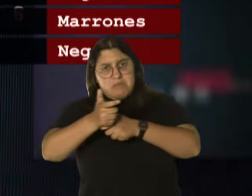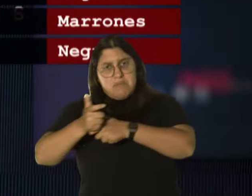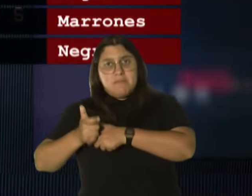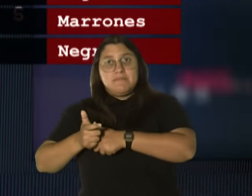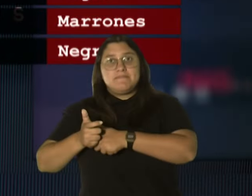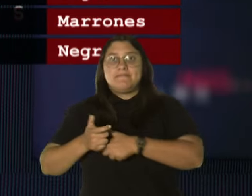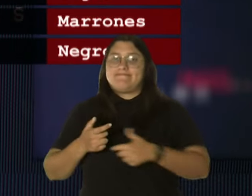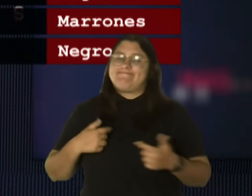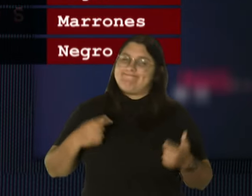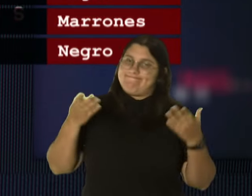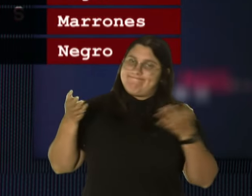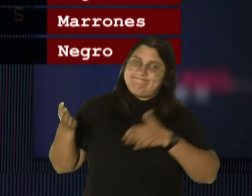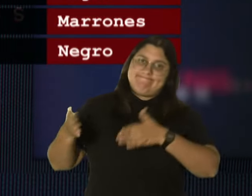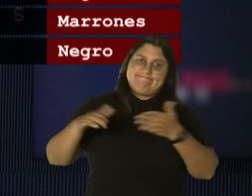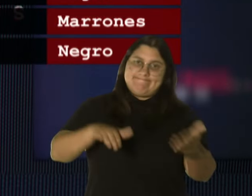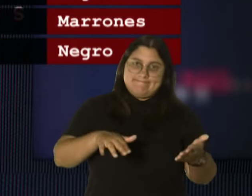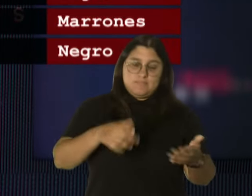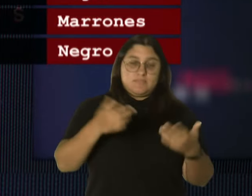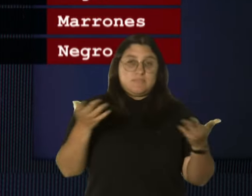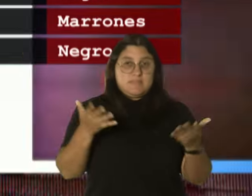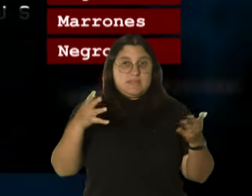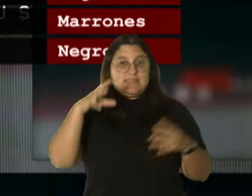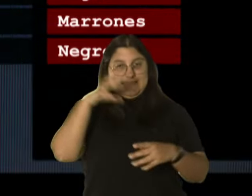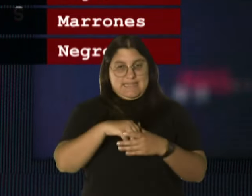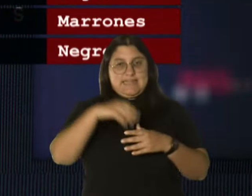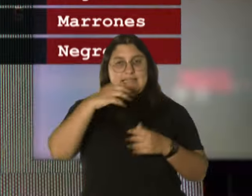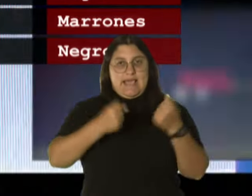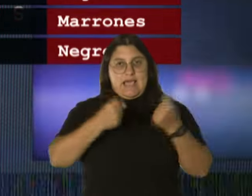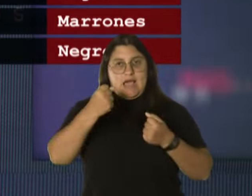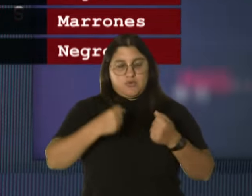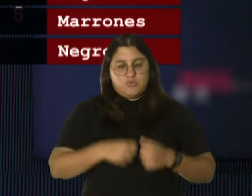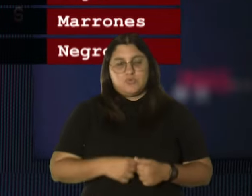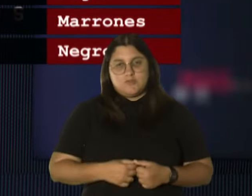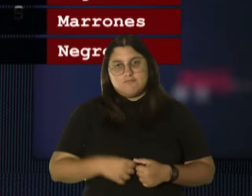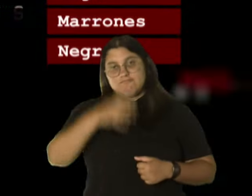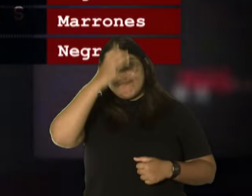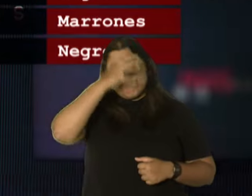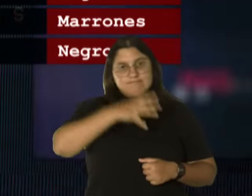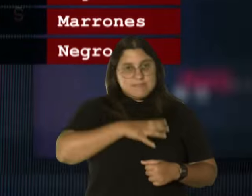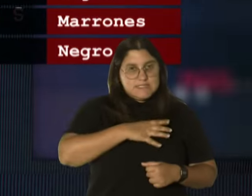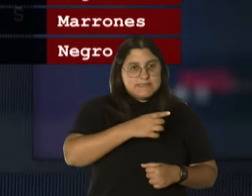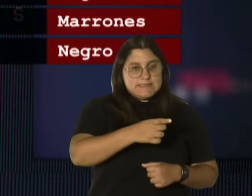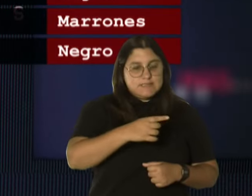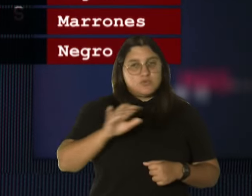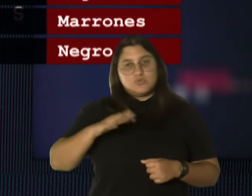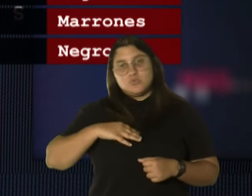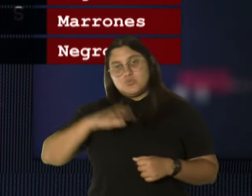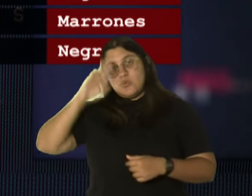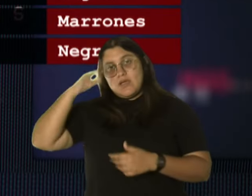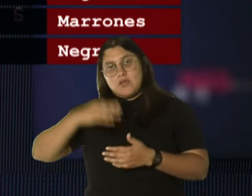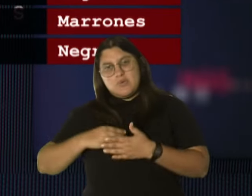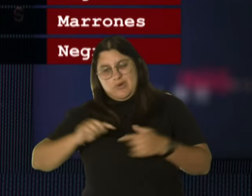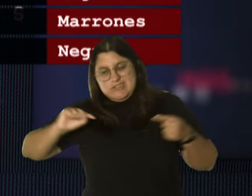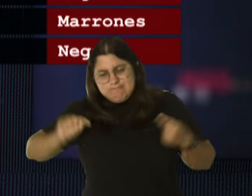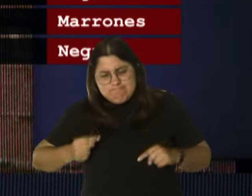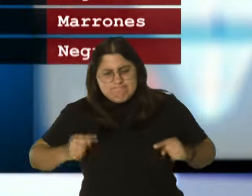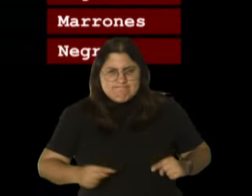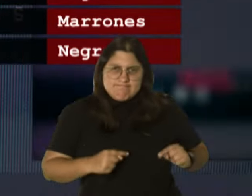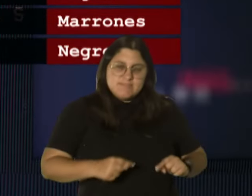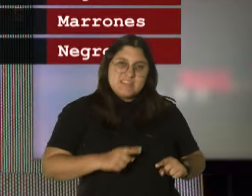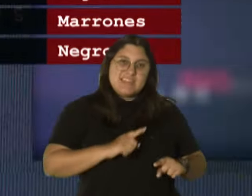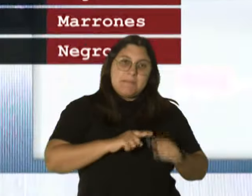pues muere eh en el lugar dentro del vehículo eh un caballero eh el su hijastro Pues resulta con algunas heridas pero